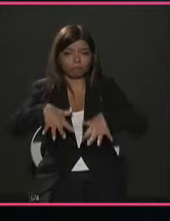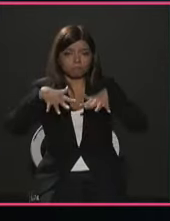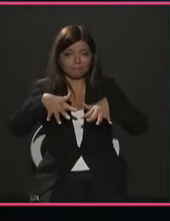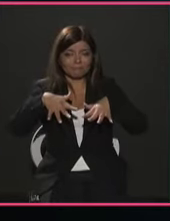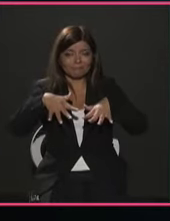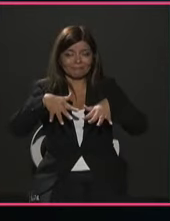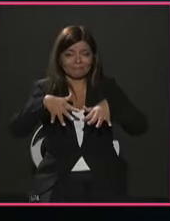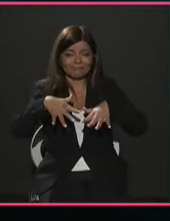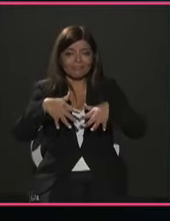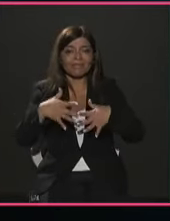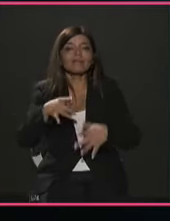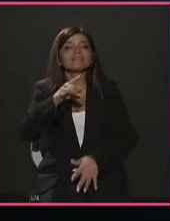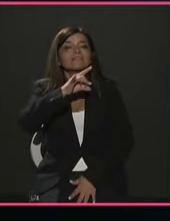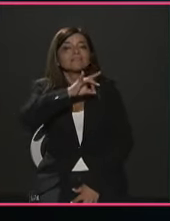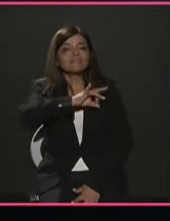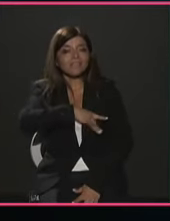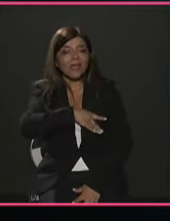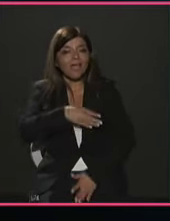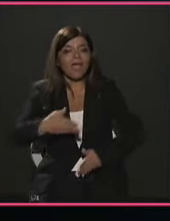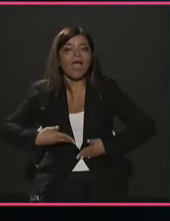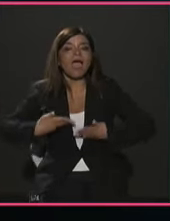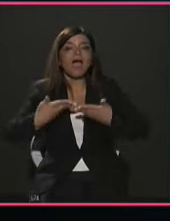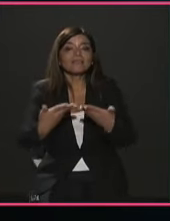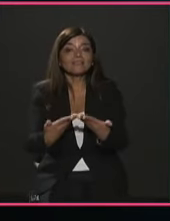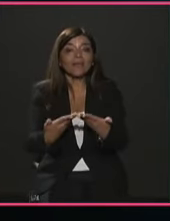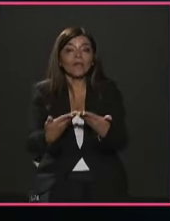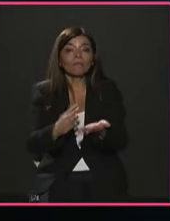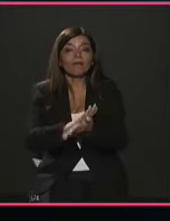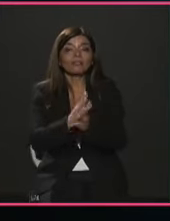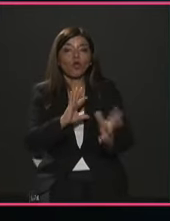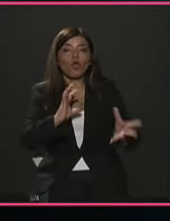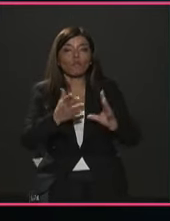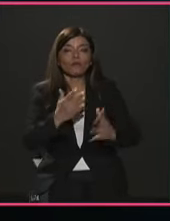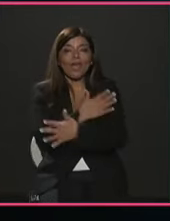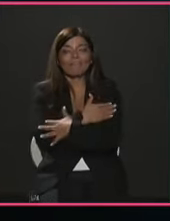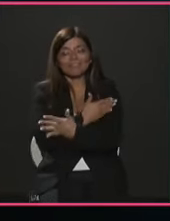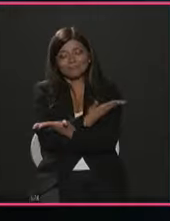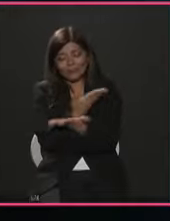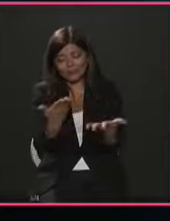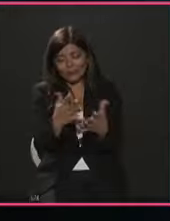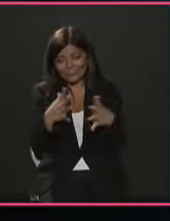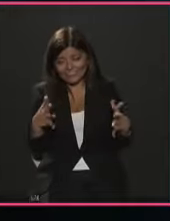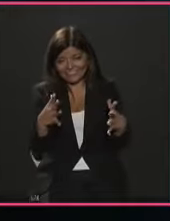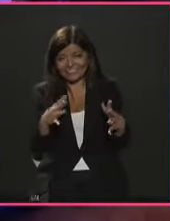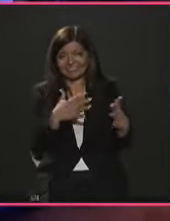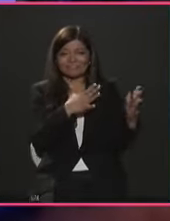que chile se está dando para todo el mundo un abrazo